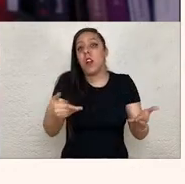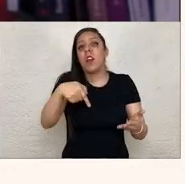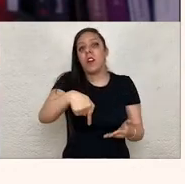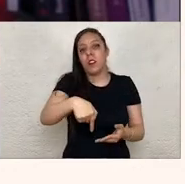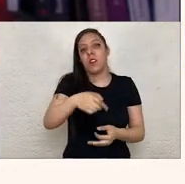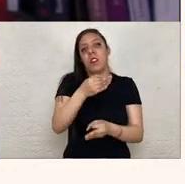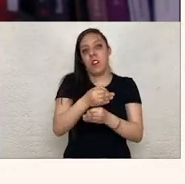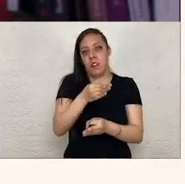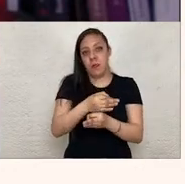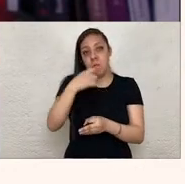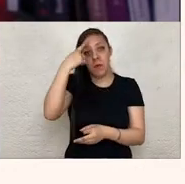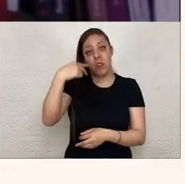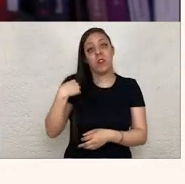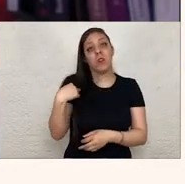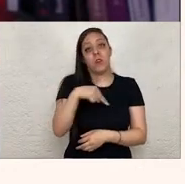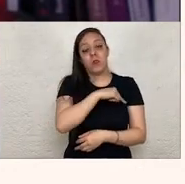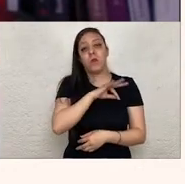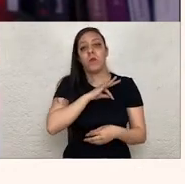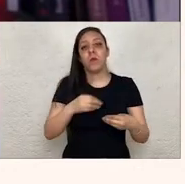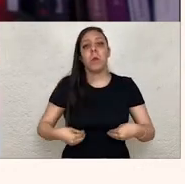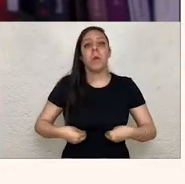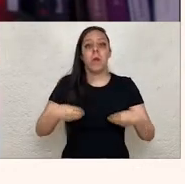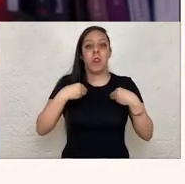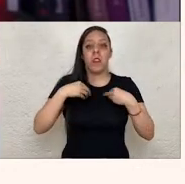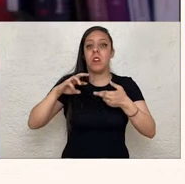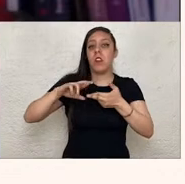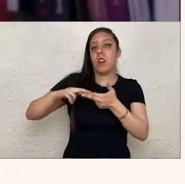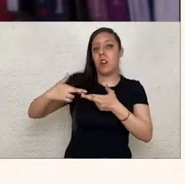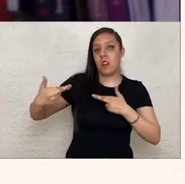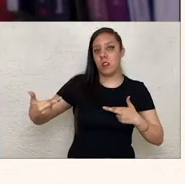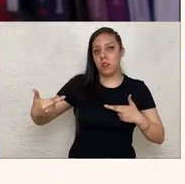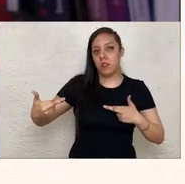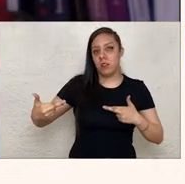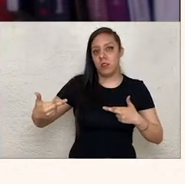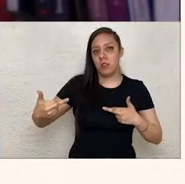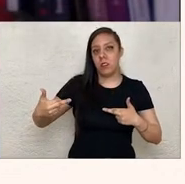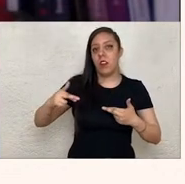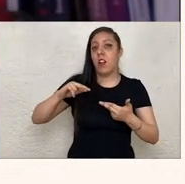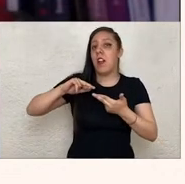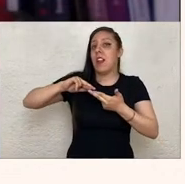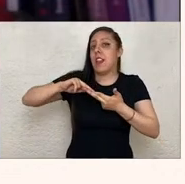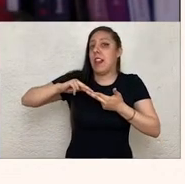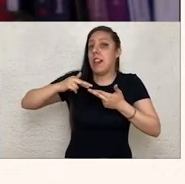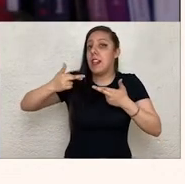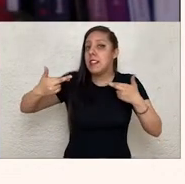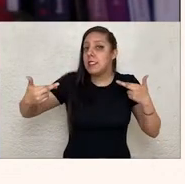hacia todo lo que hoy estamos viviendo en relación a,